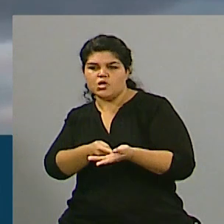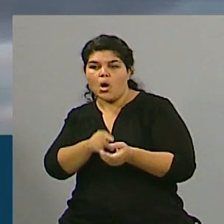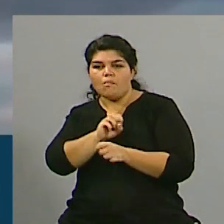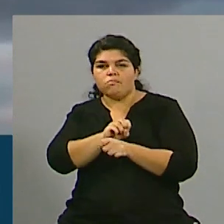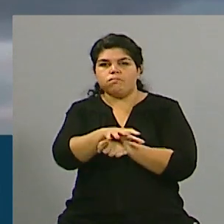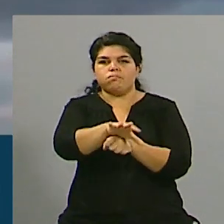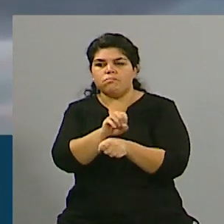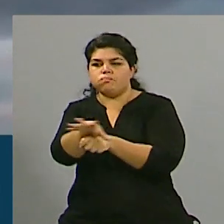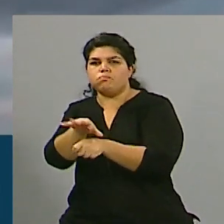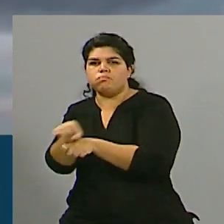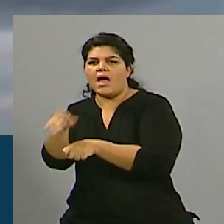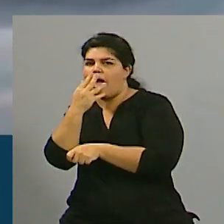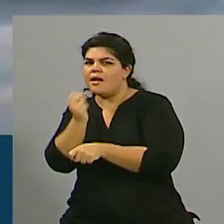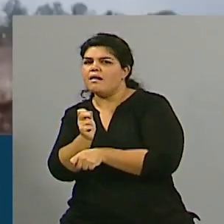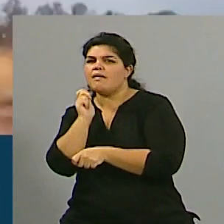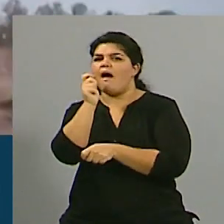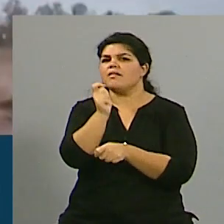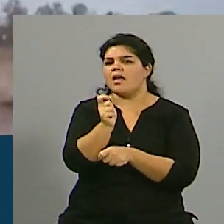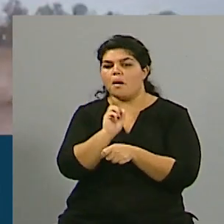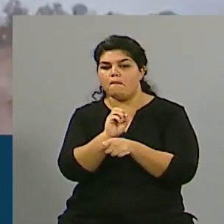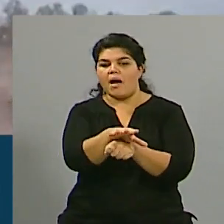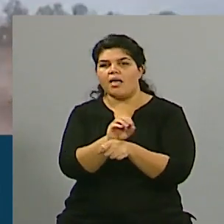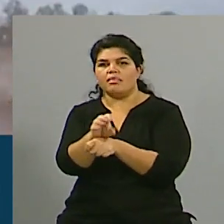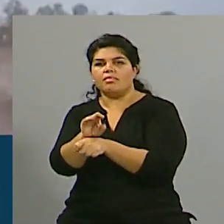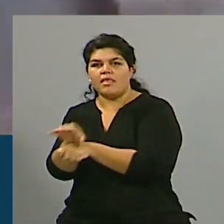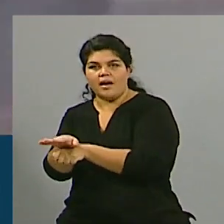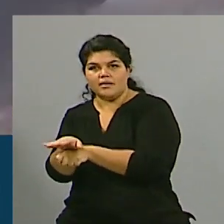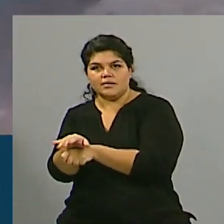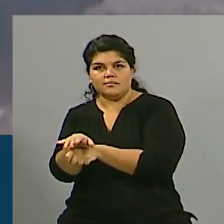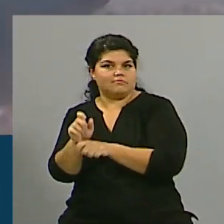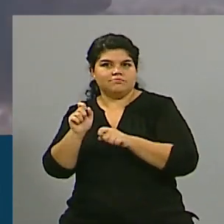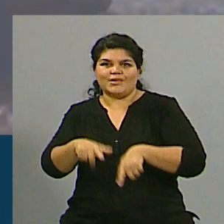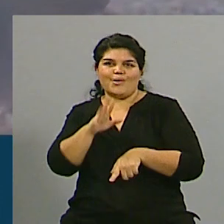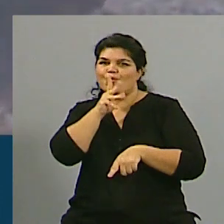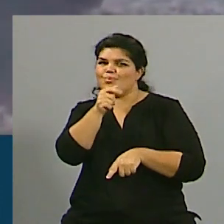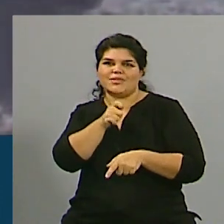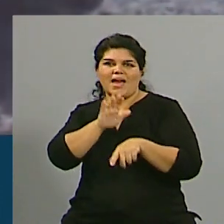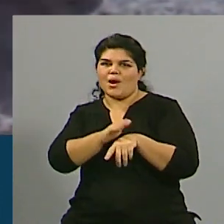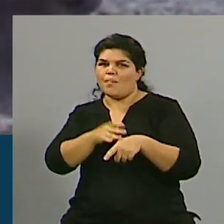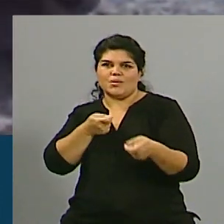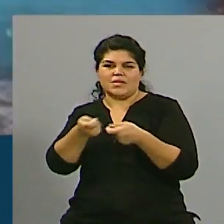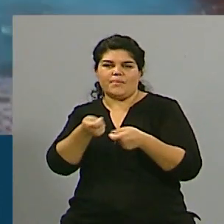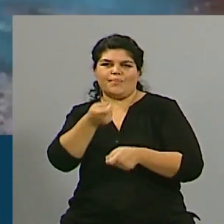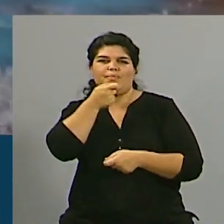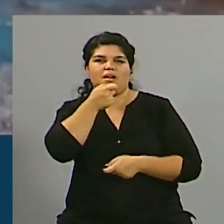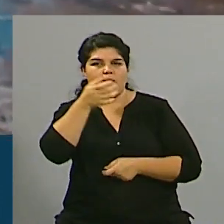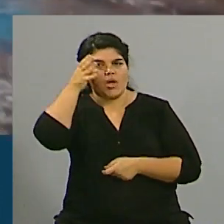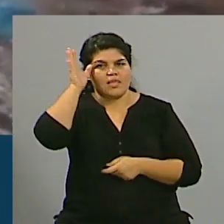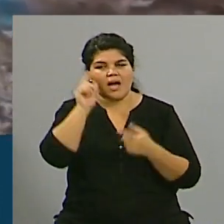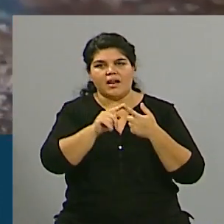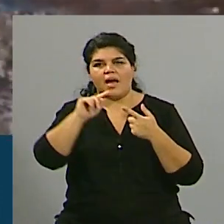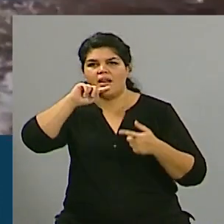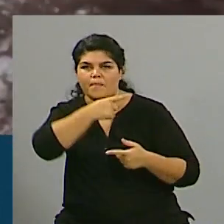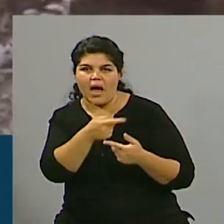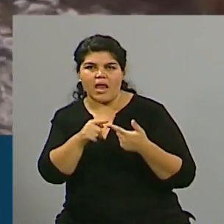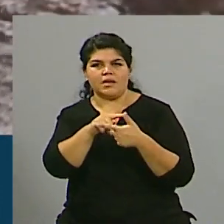brindar tal puesta a disposición en relación a los recursos. para países como Italia, como Alemania, es una situación